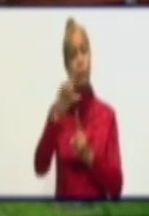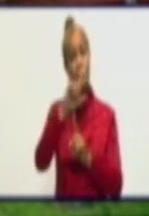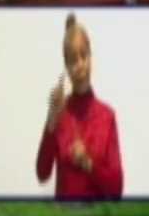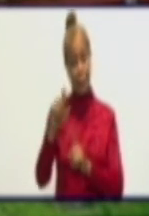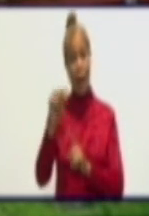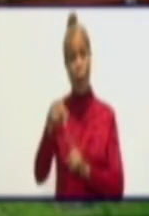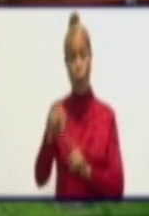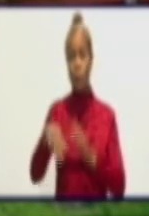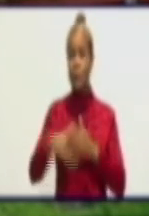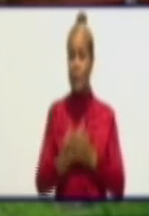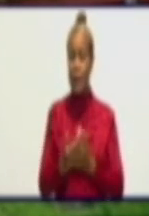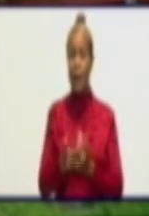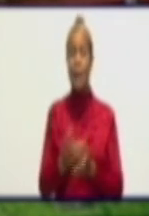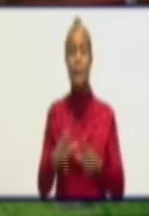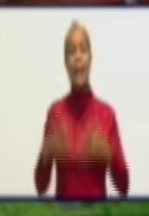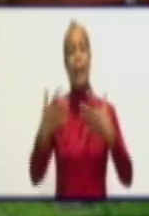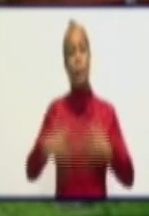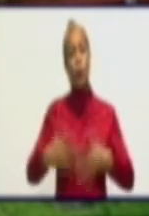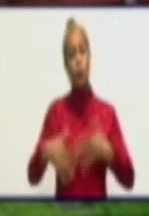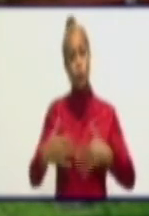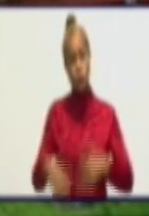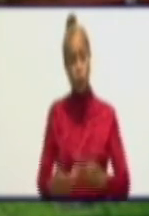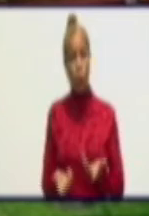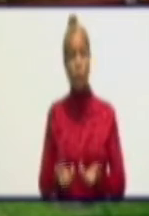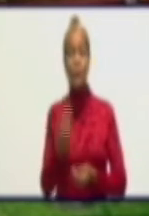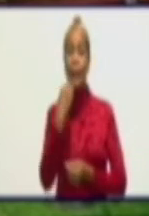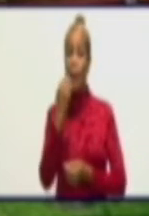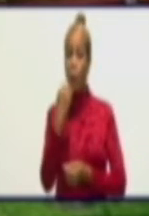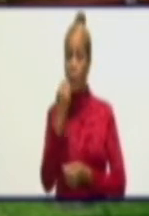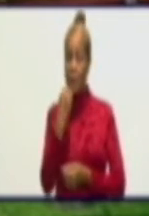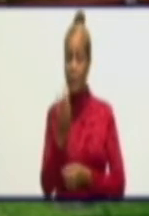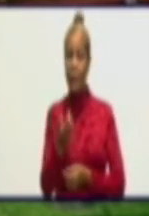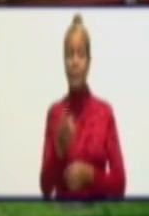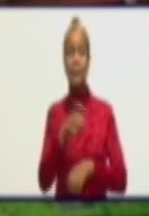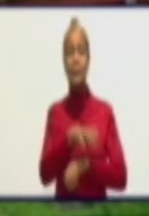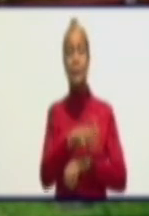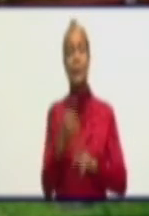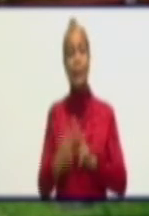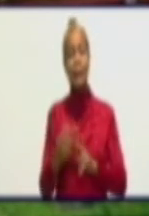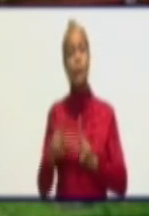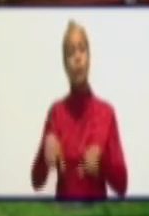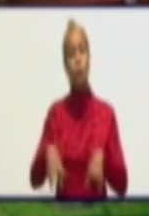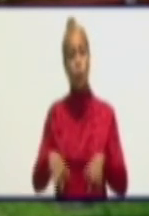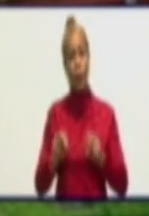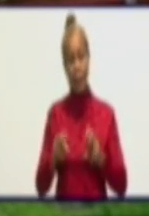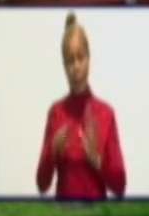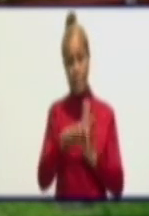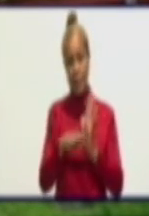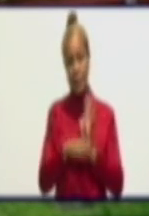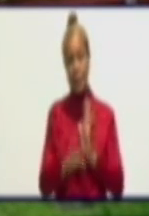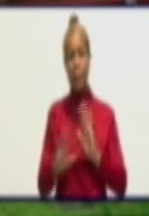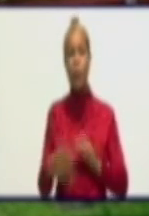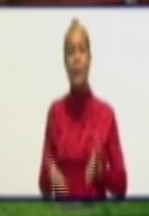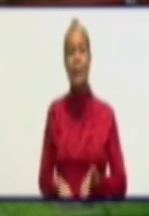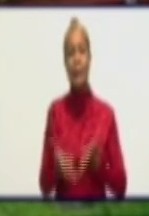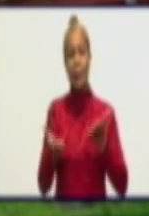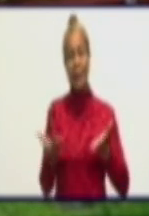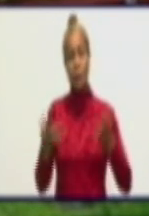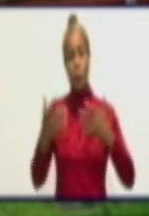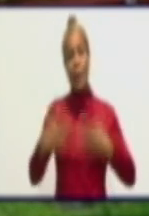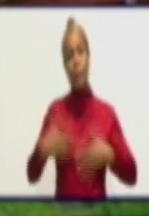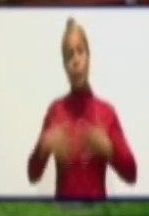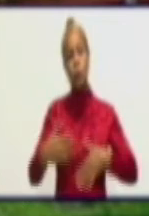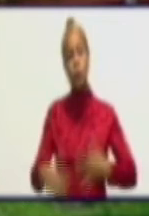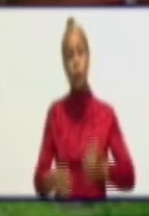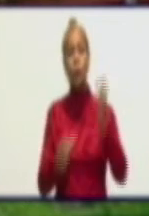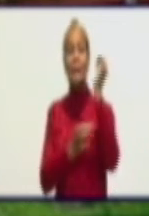impulso de la producción porcina y la implementación de nuevas medidas para garantizar precisamente un incremento en la producción de carnes de